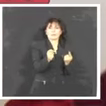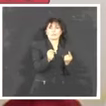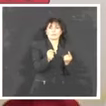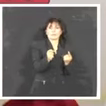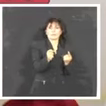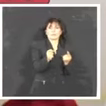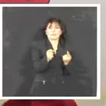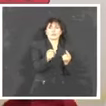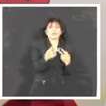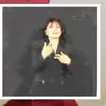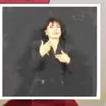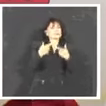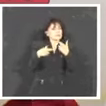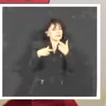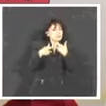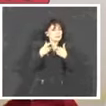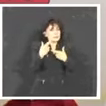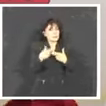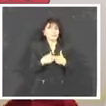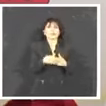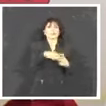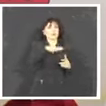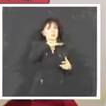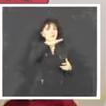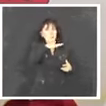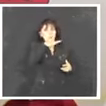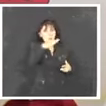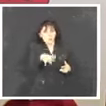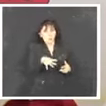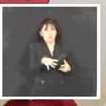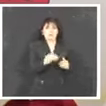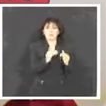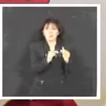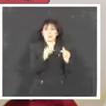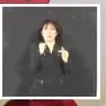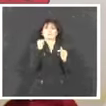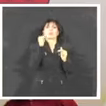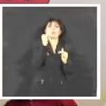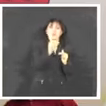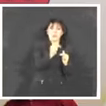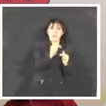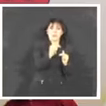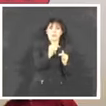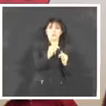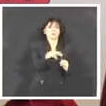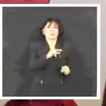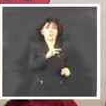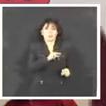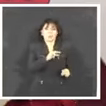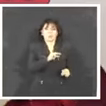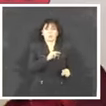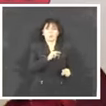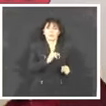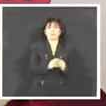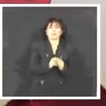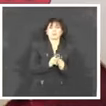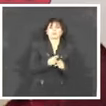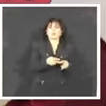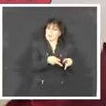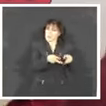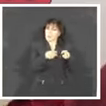regresar al pasado de corrupción, de privilegios, de privatizaciones, de